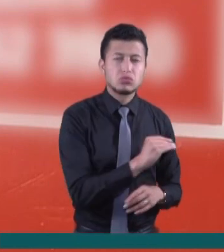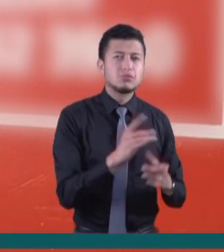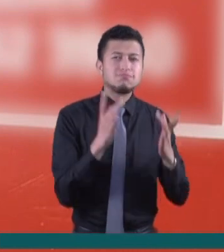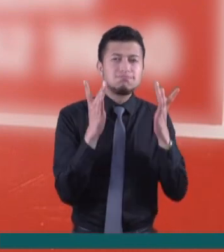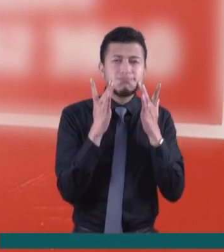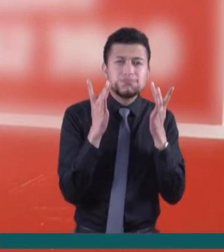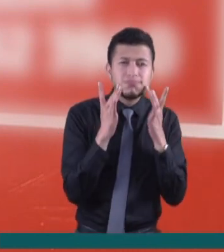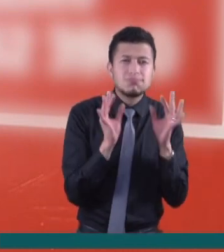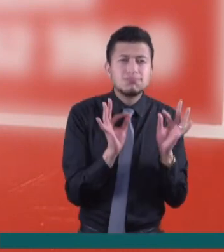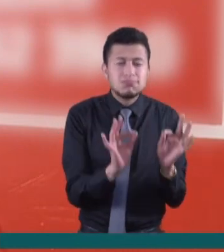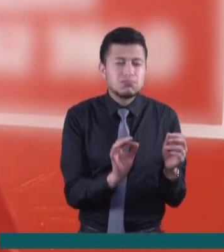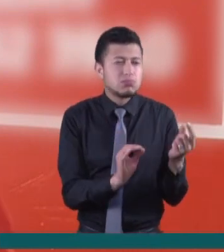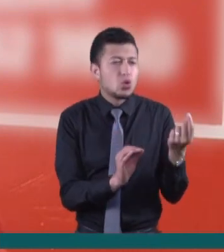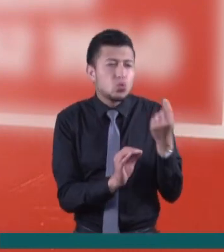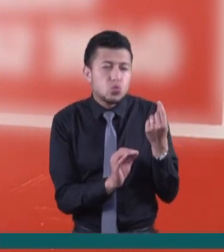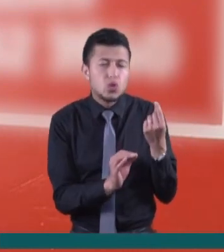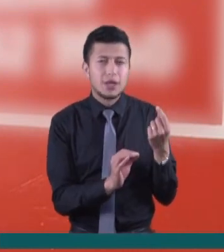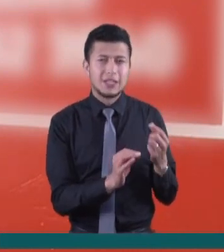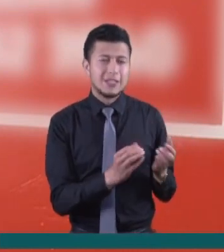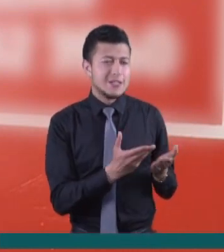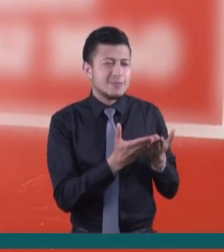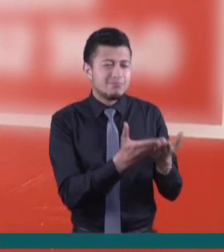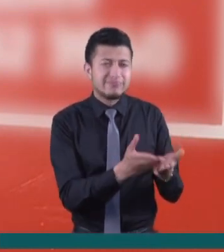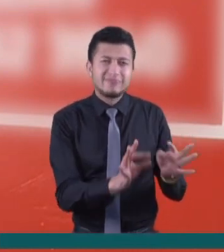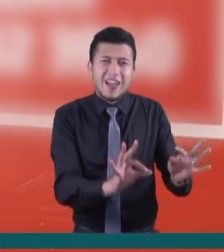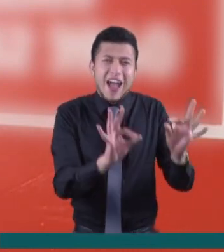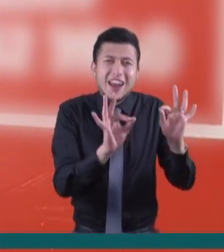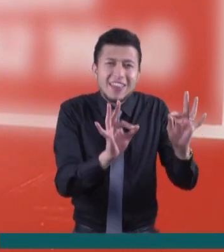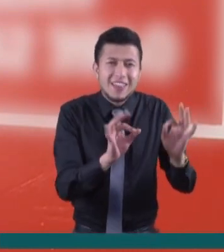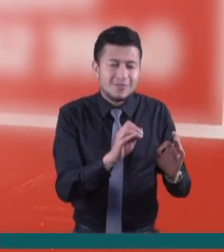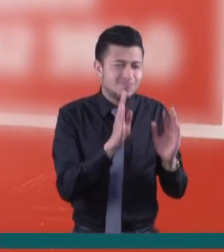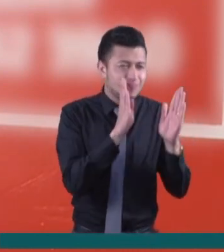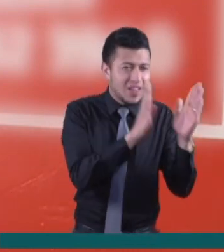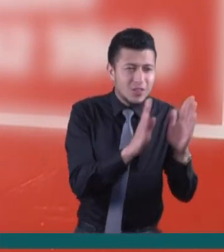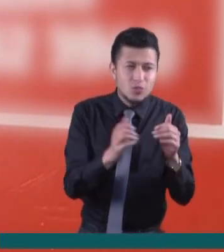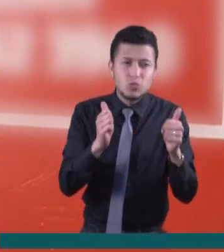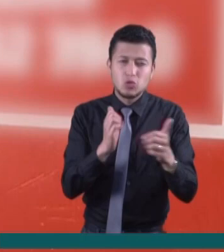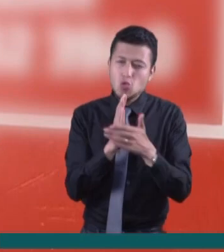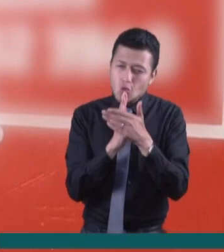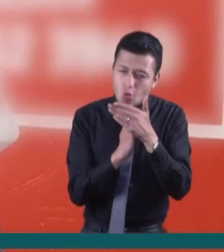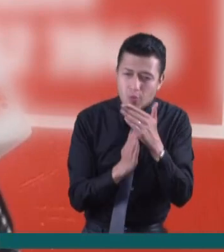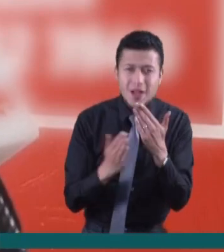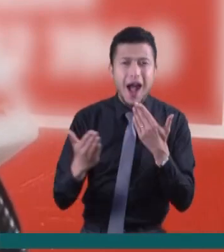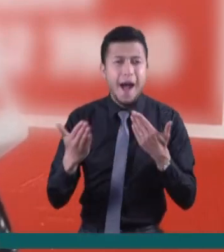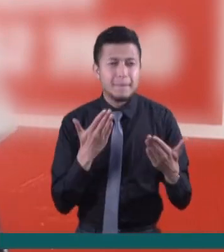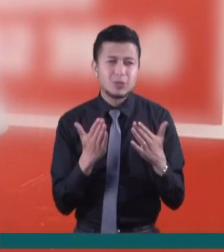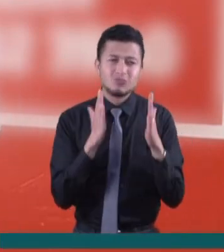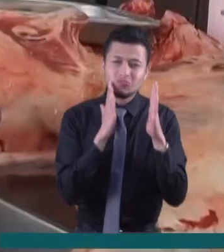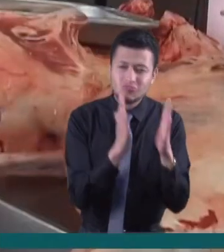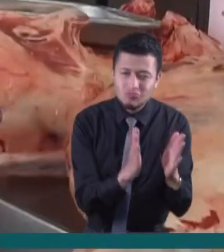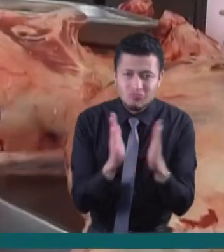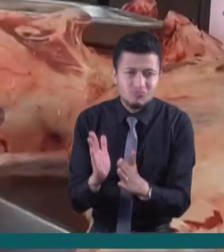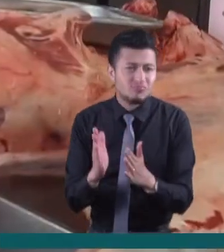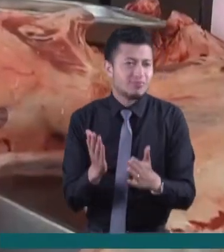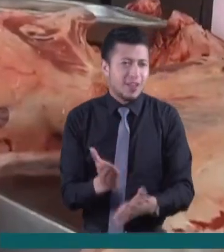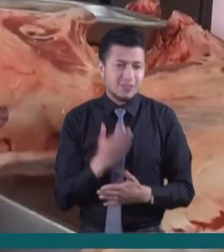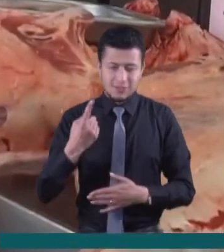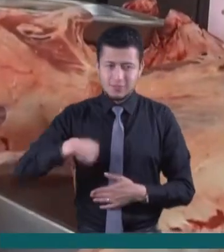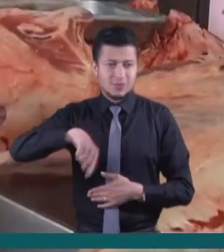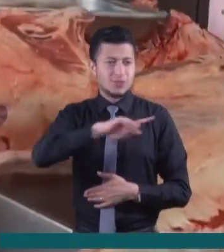son fresquitos, de buena calidad, con buena atención, con toda la humildad del campesino